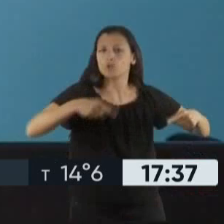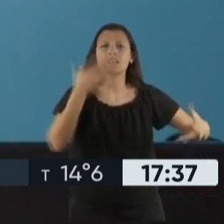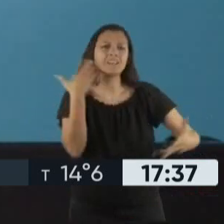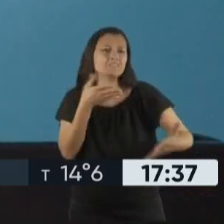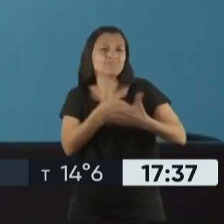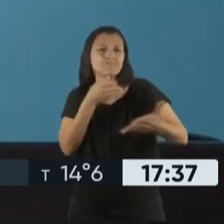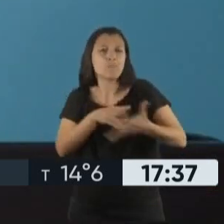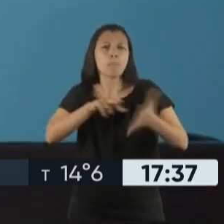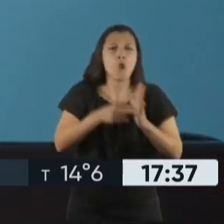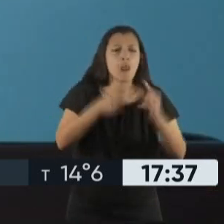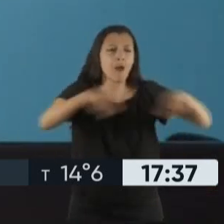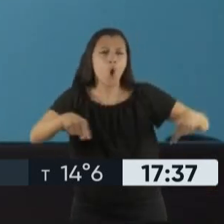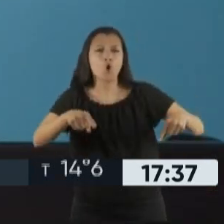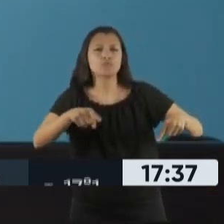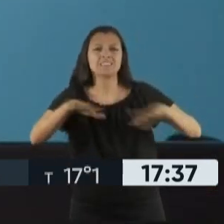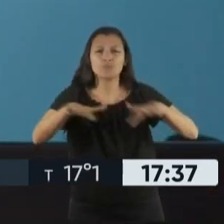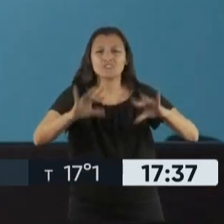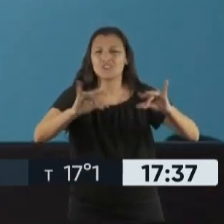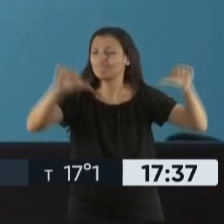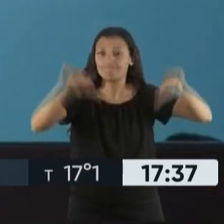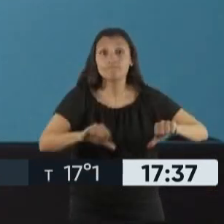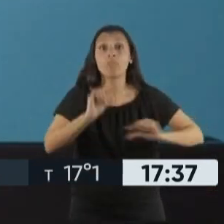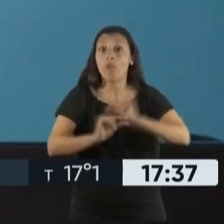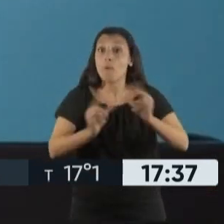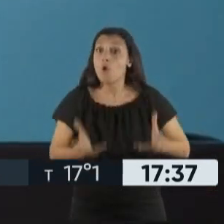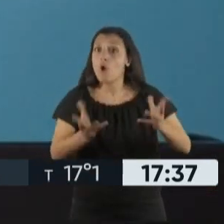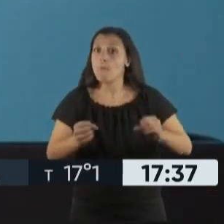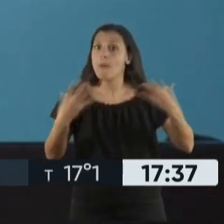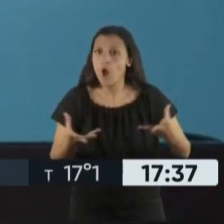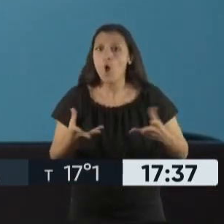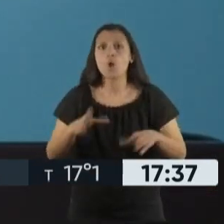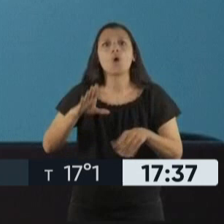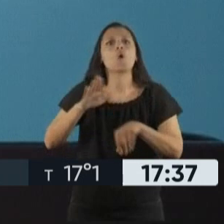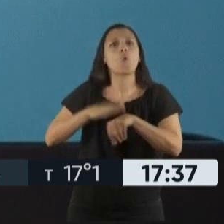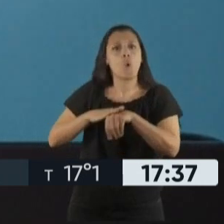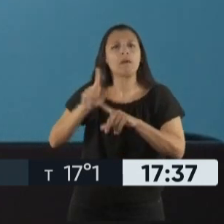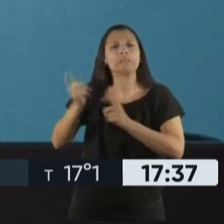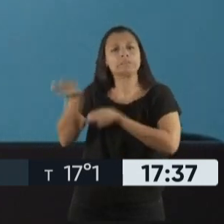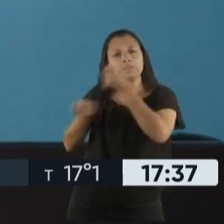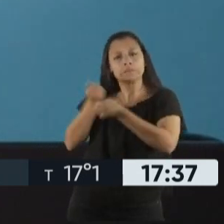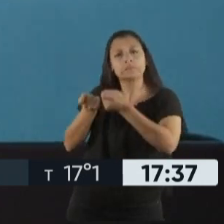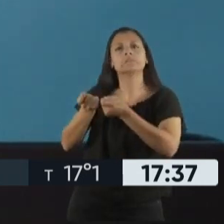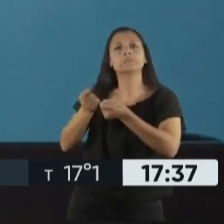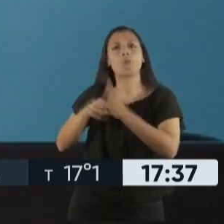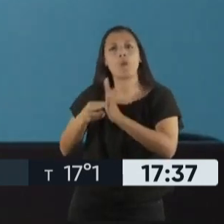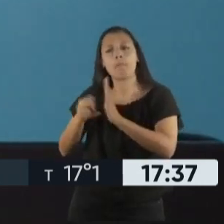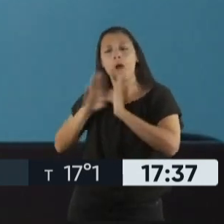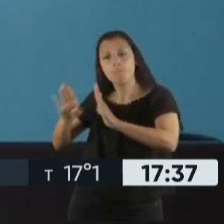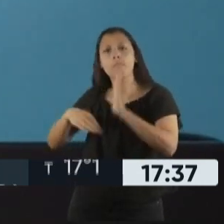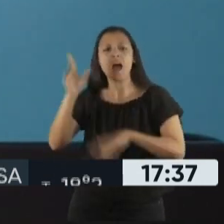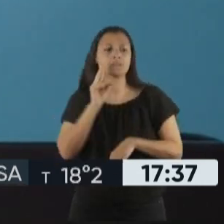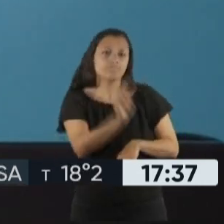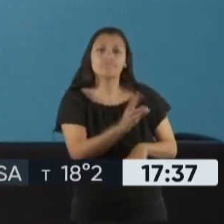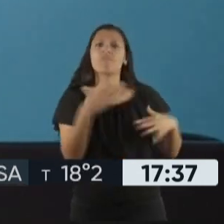habían generado con lo que fue un modelo que puso la especulación financiera en el centro en lugar del trabajo y